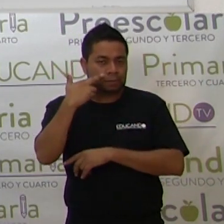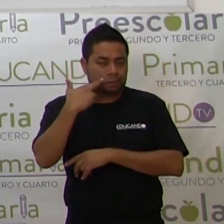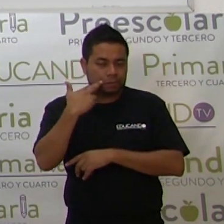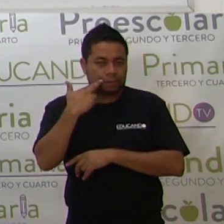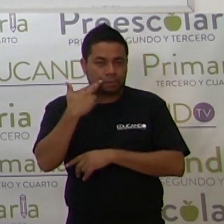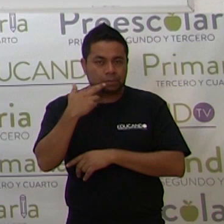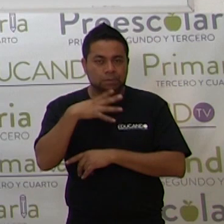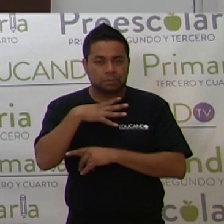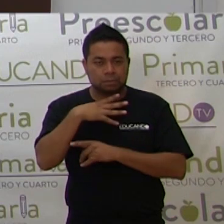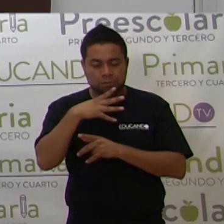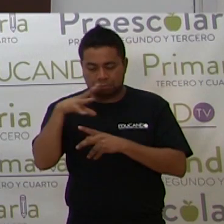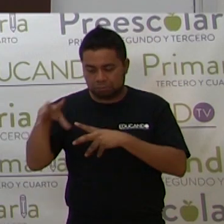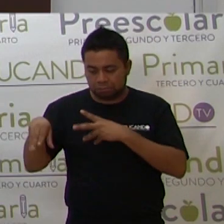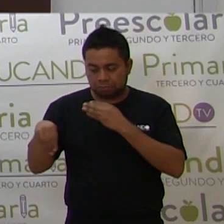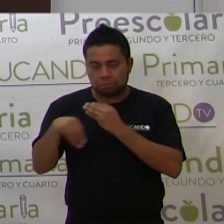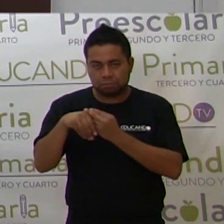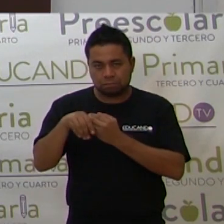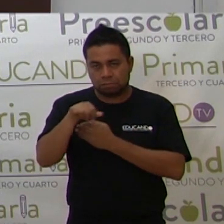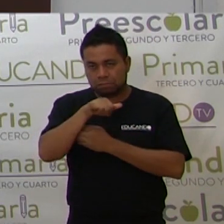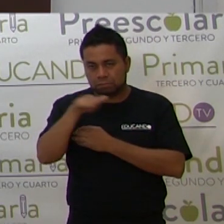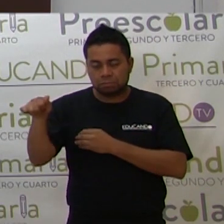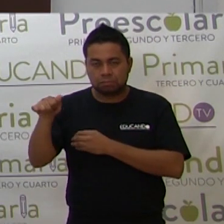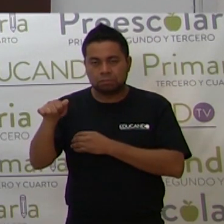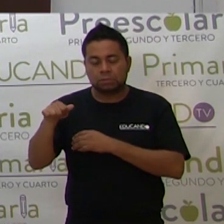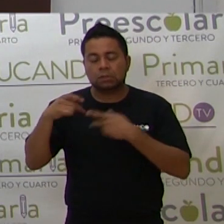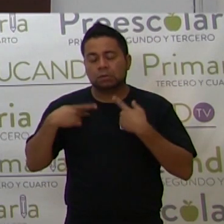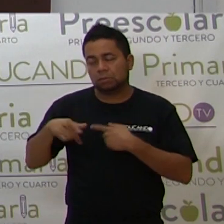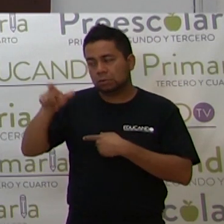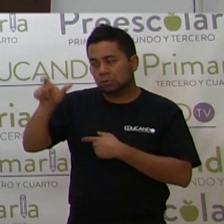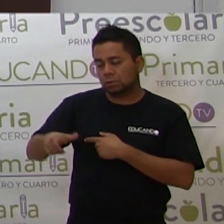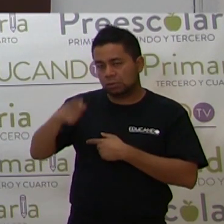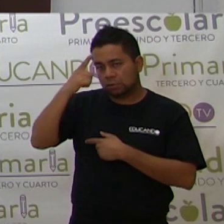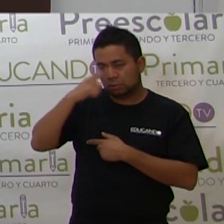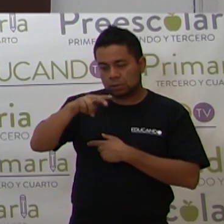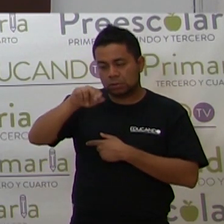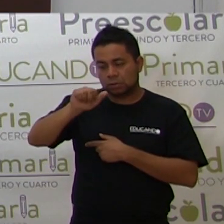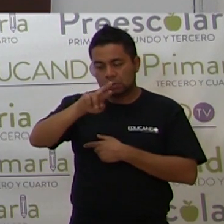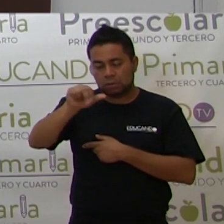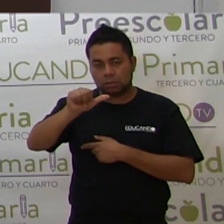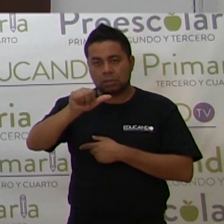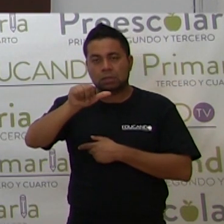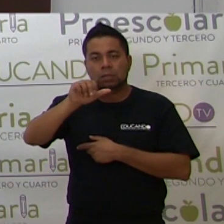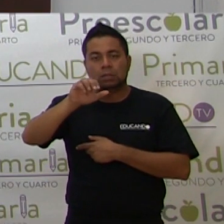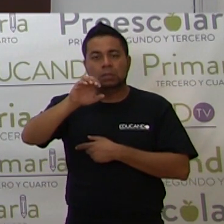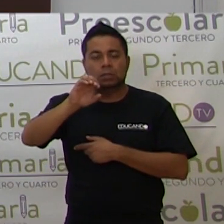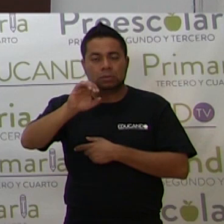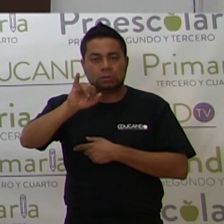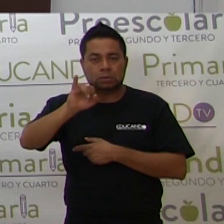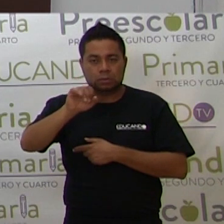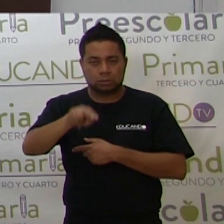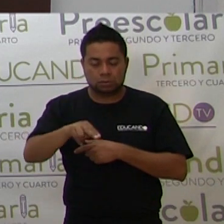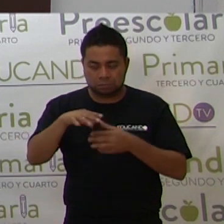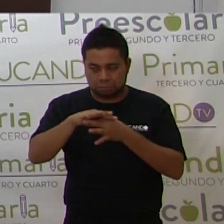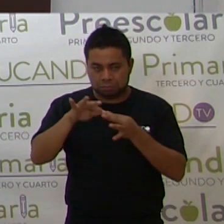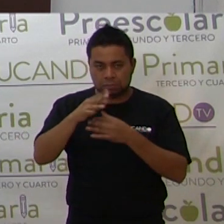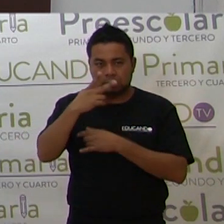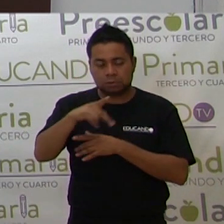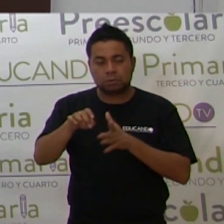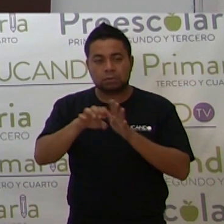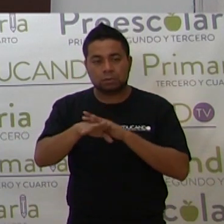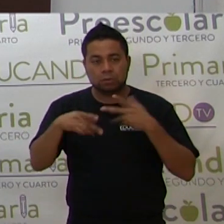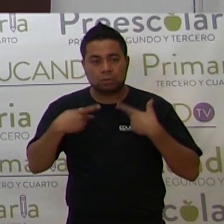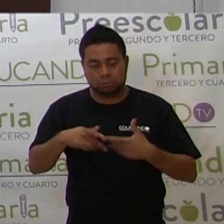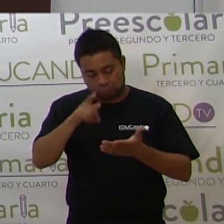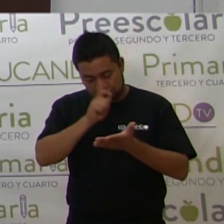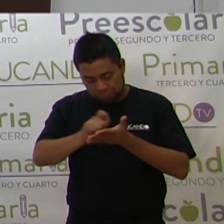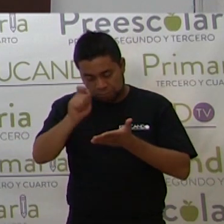Ingresa otro personaje más a nuestra narración, pero el que está escribiendo